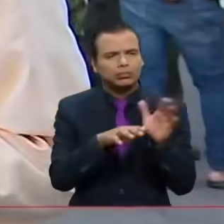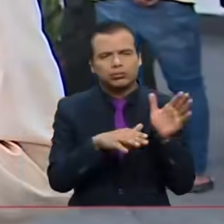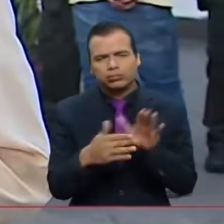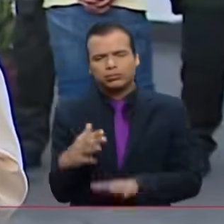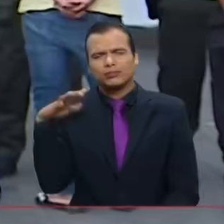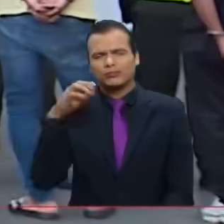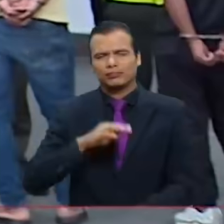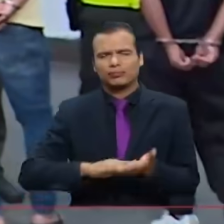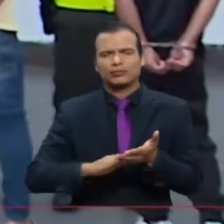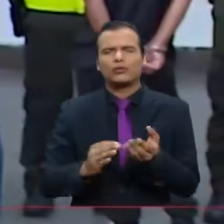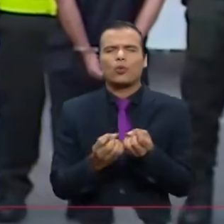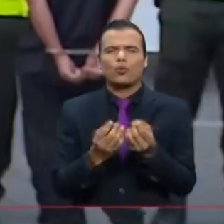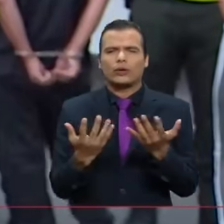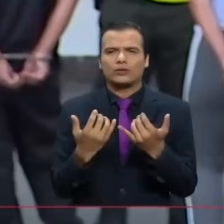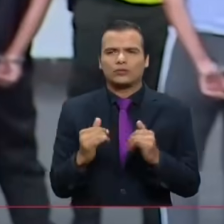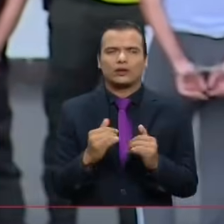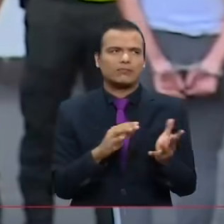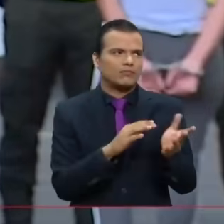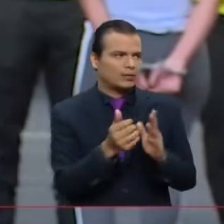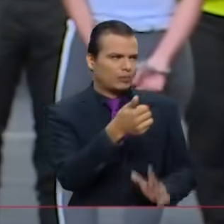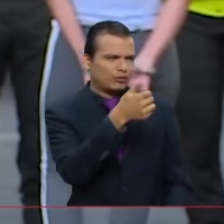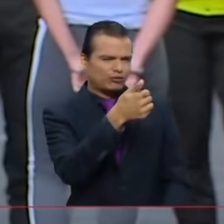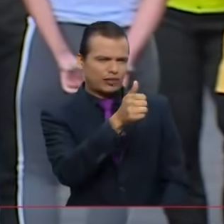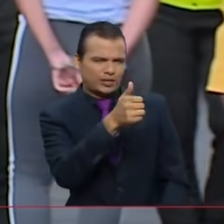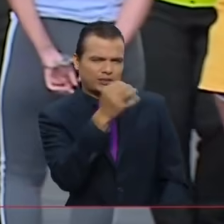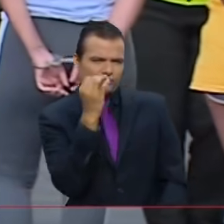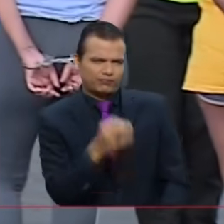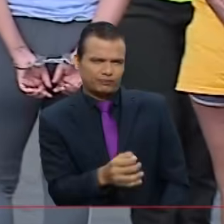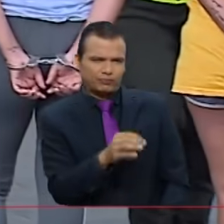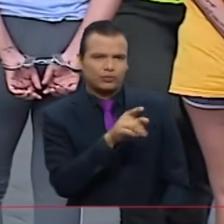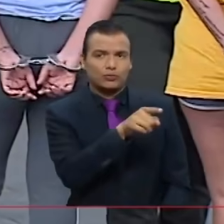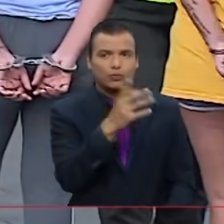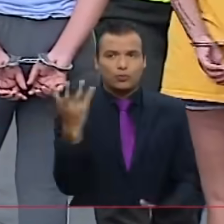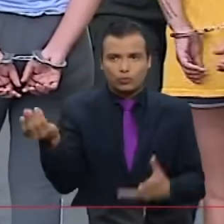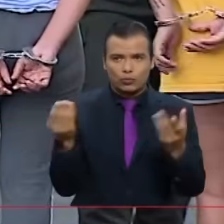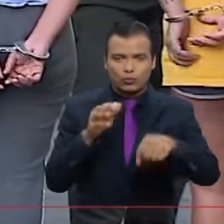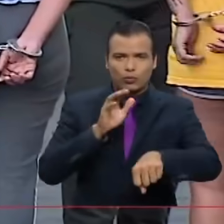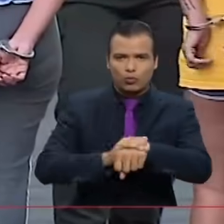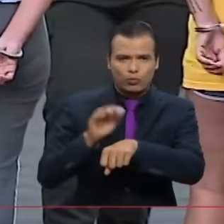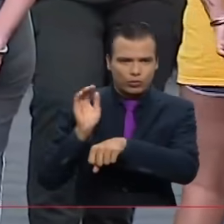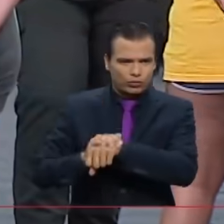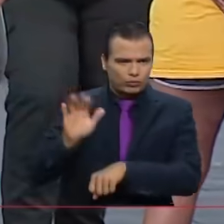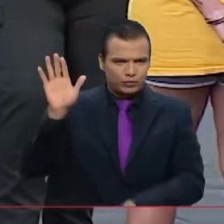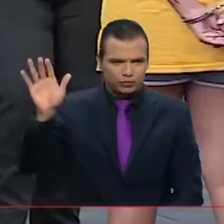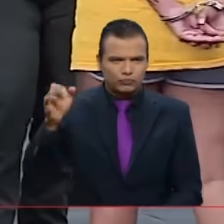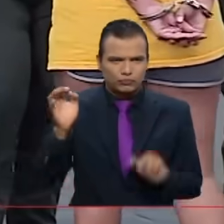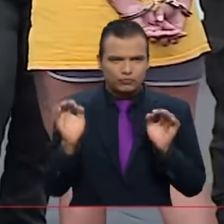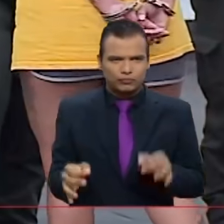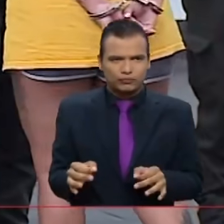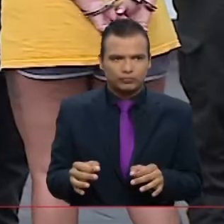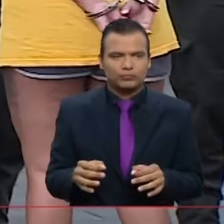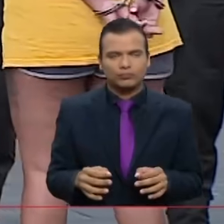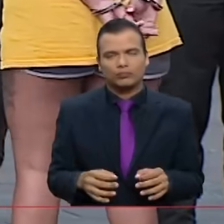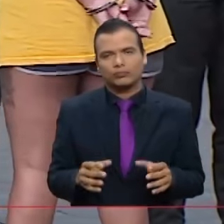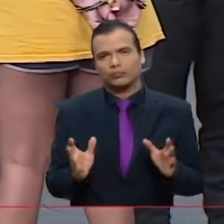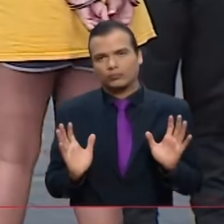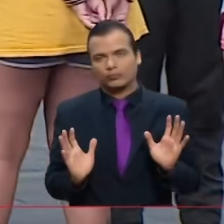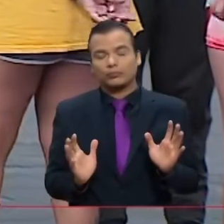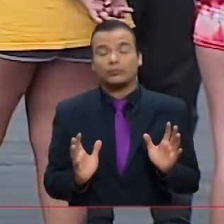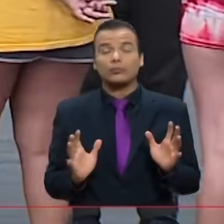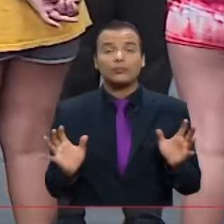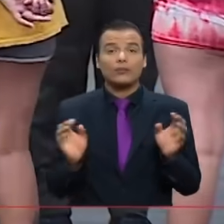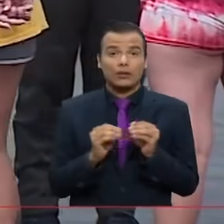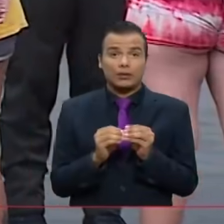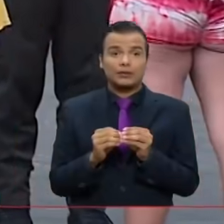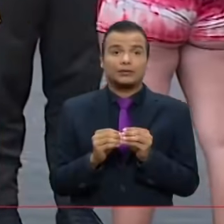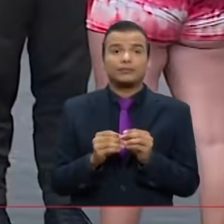capturas esclareciendo por lo menos 10 homicidios entre las dos estructuras, que se les indica a unos 6, a las otras 4, y han sido